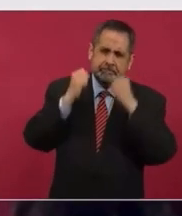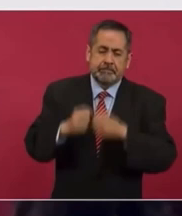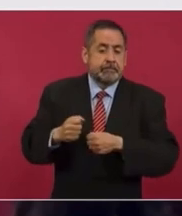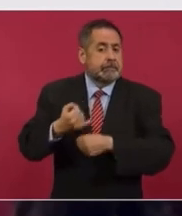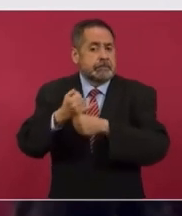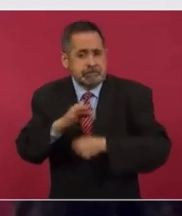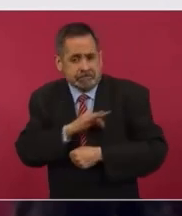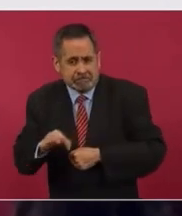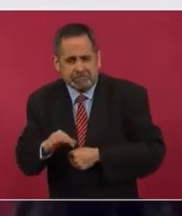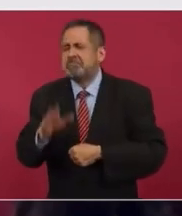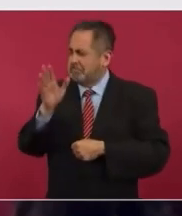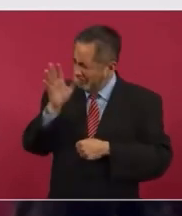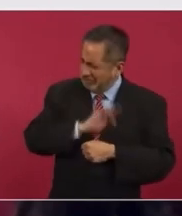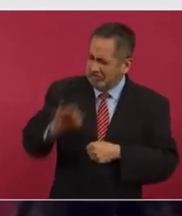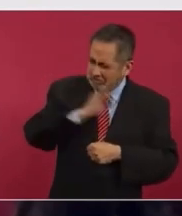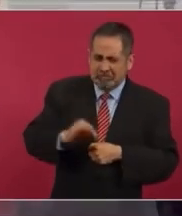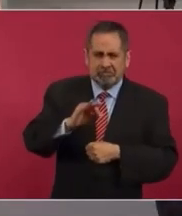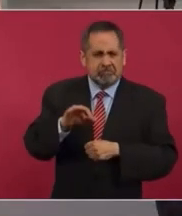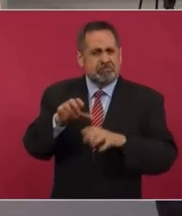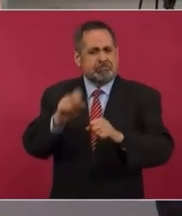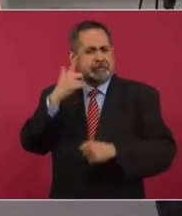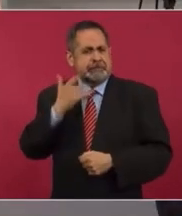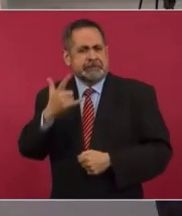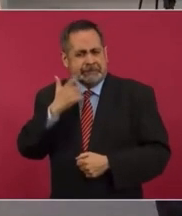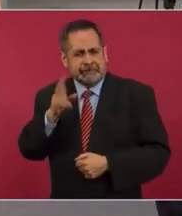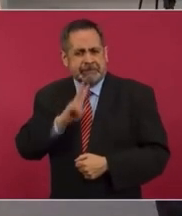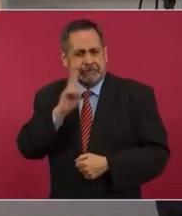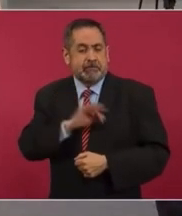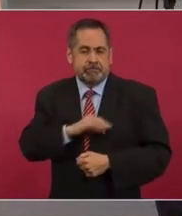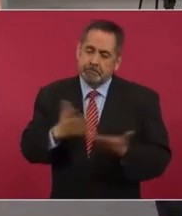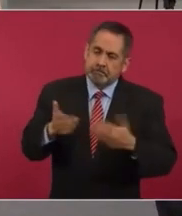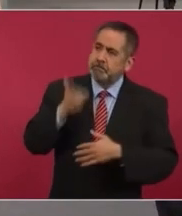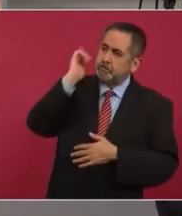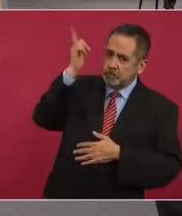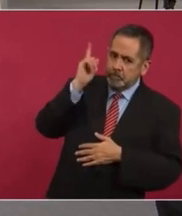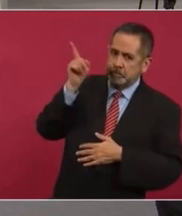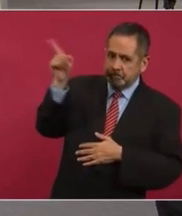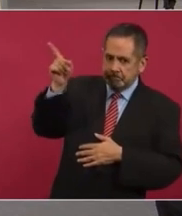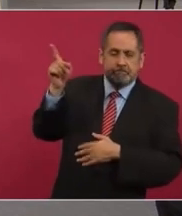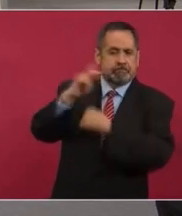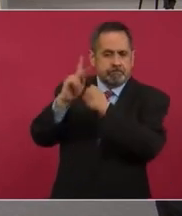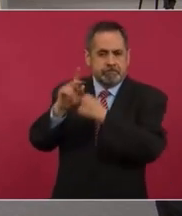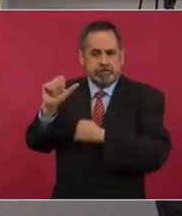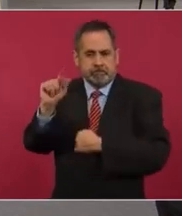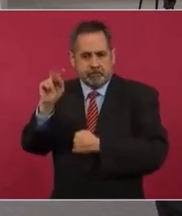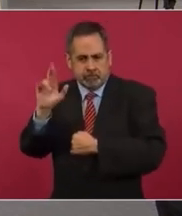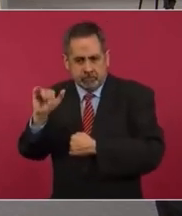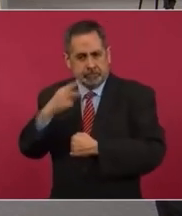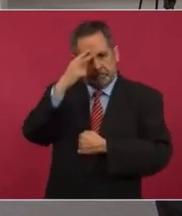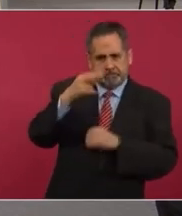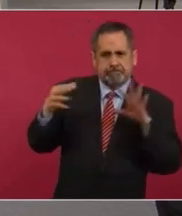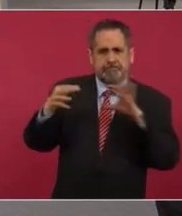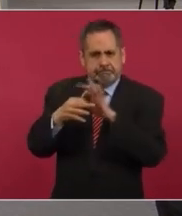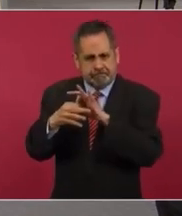imposible siempre debe intentarse. Ojalá Austria y México se unan más,